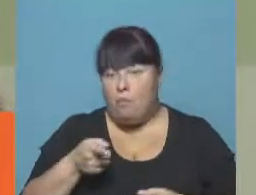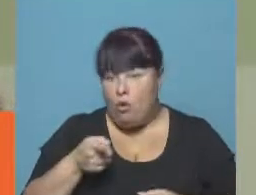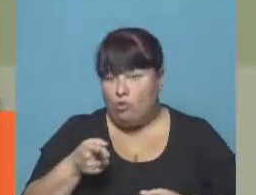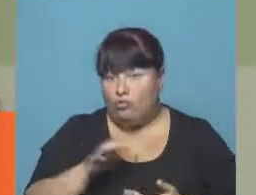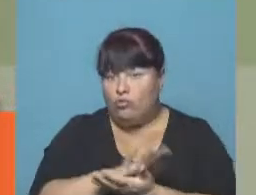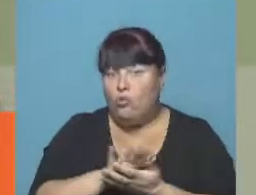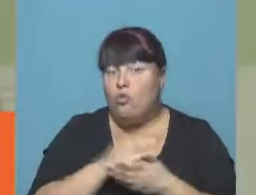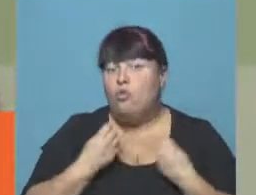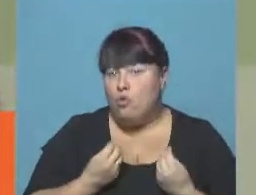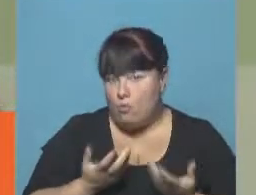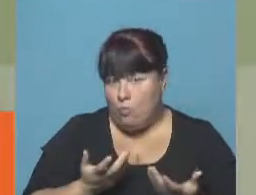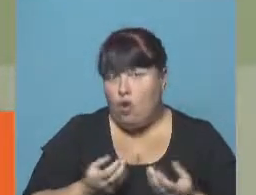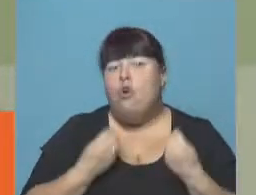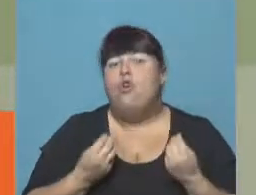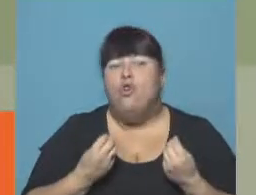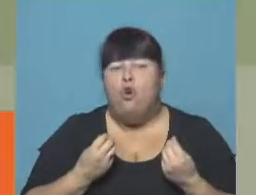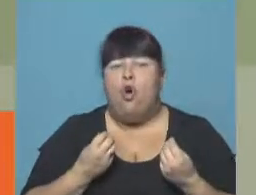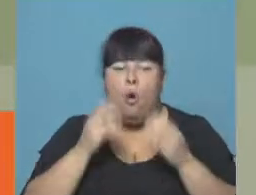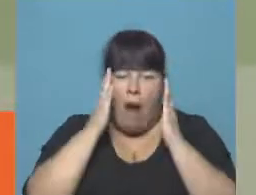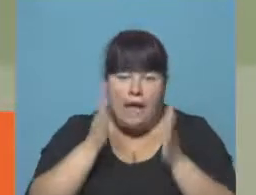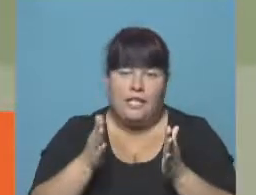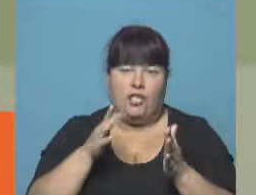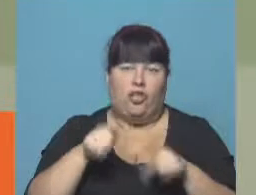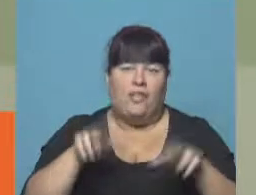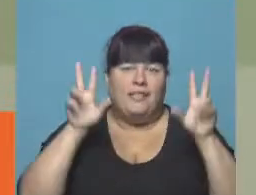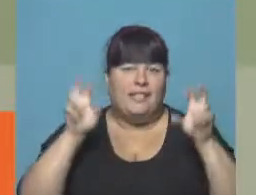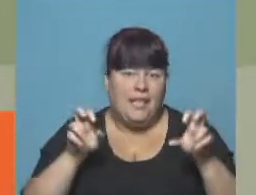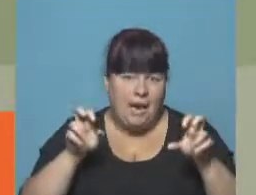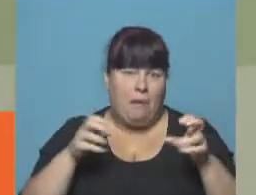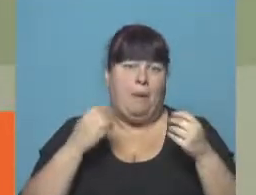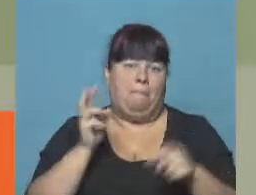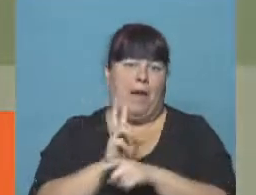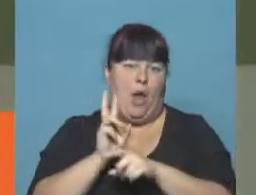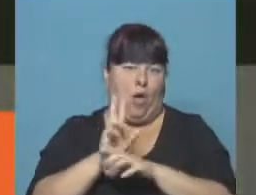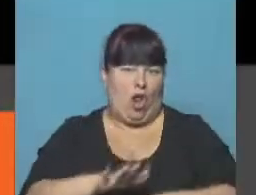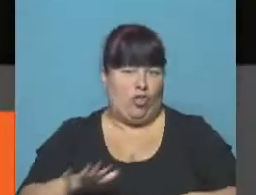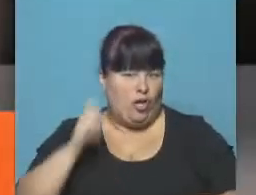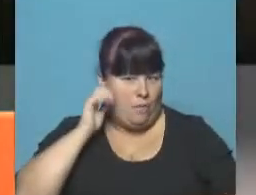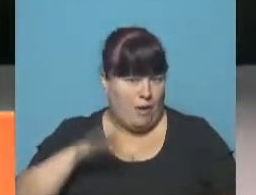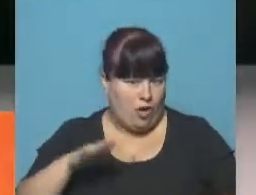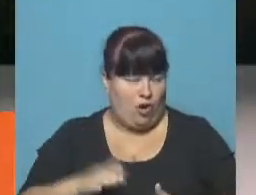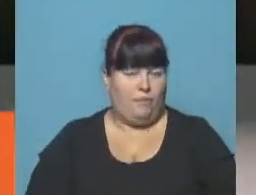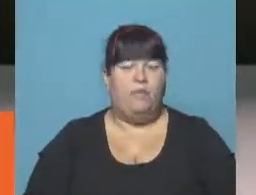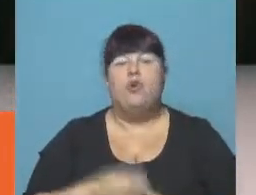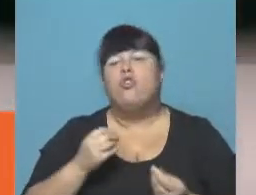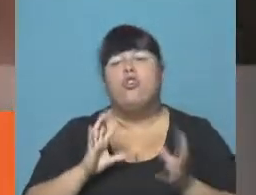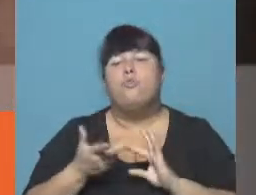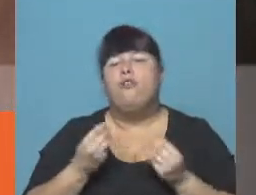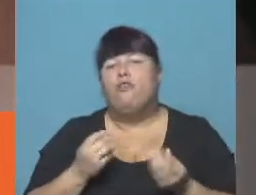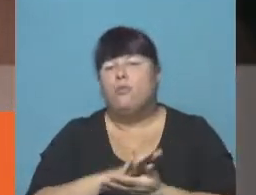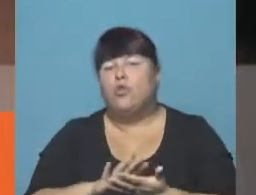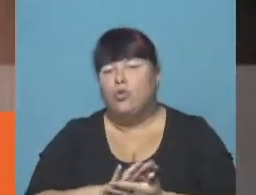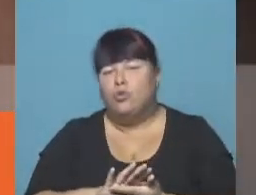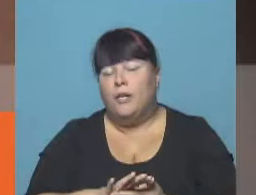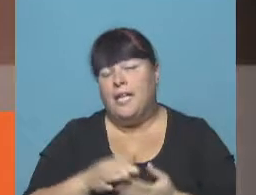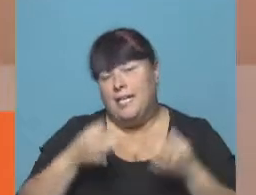tema realmente? ¿Cómo tenemos que ocuparnos de esta temática para proteger a estos menores? ¿Qué es lo que se puede hacer?